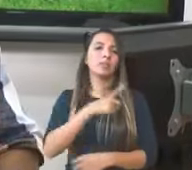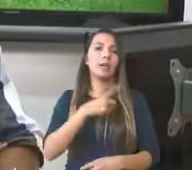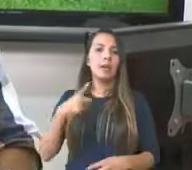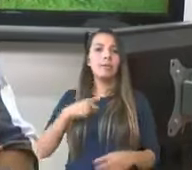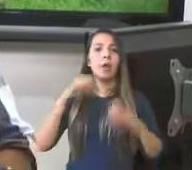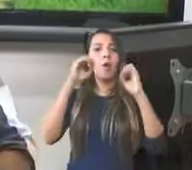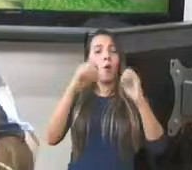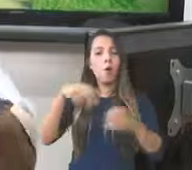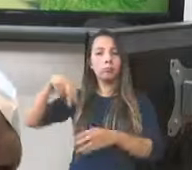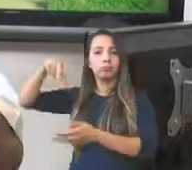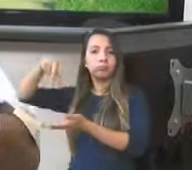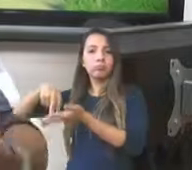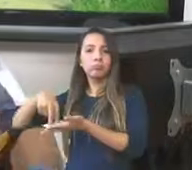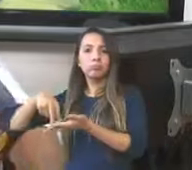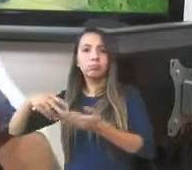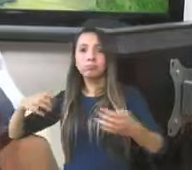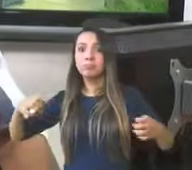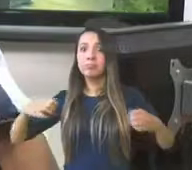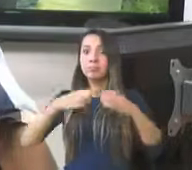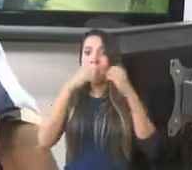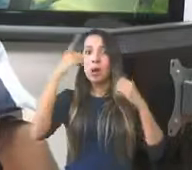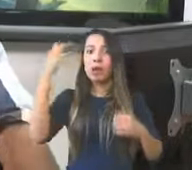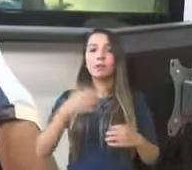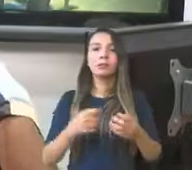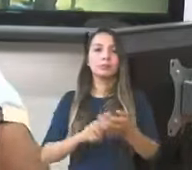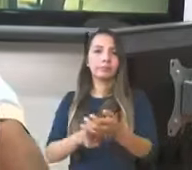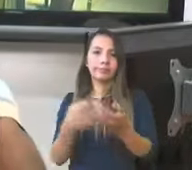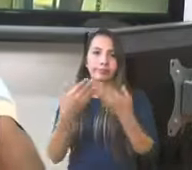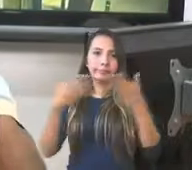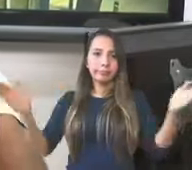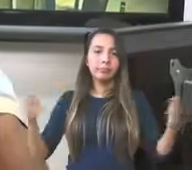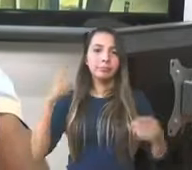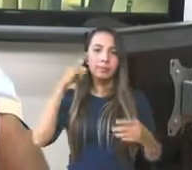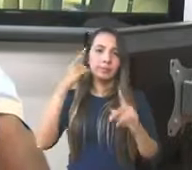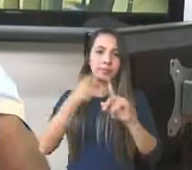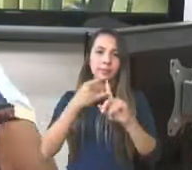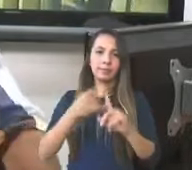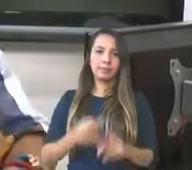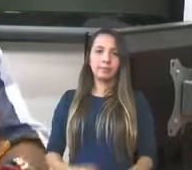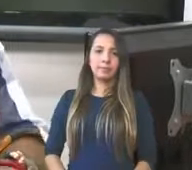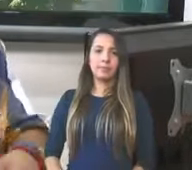llave para poder aperturar el candado. Vamos a esta nota.